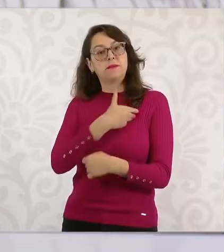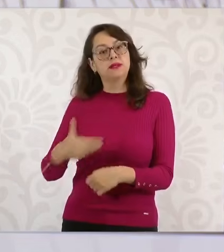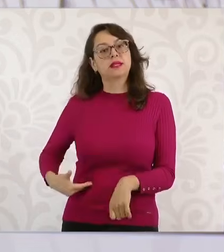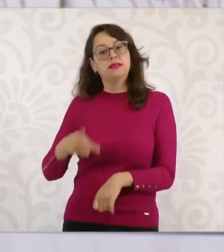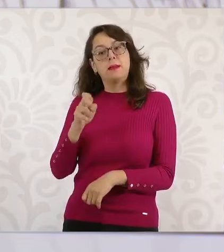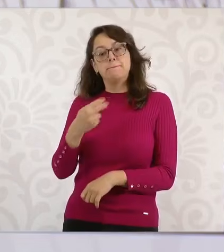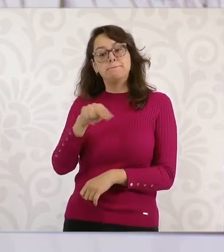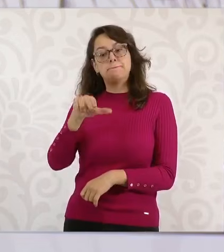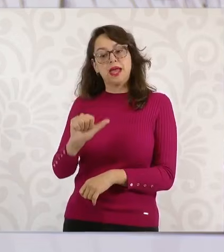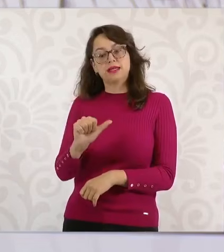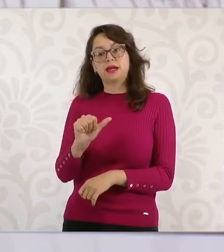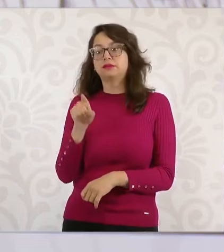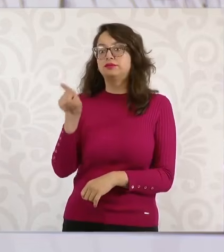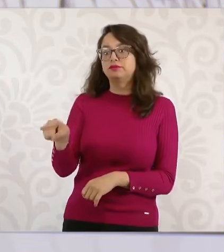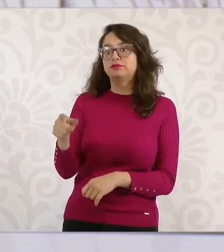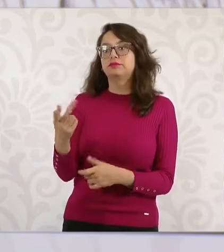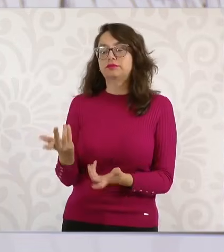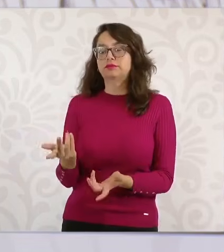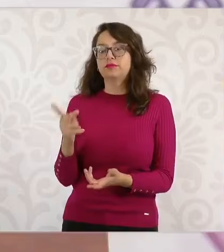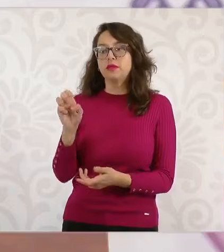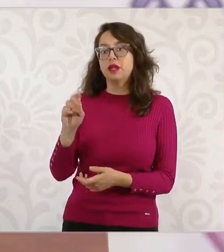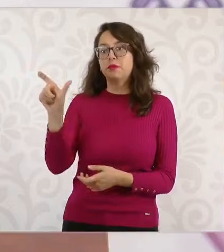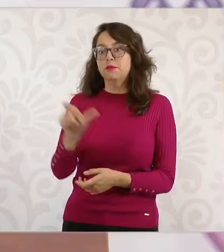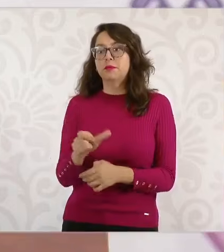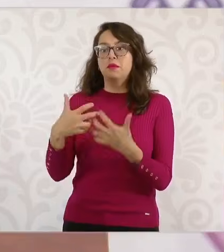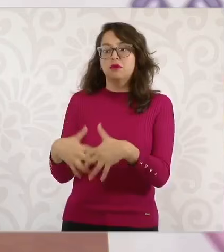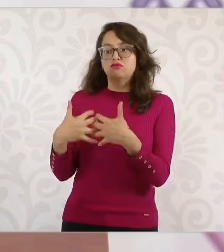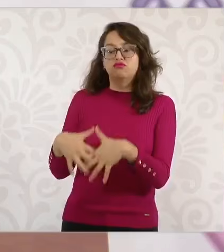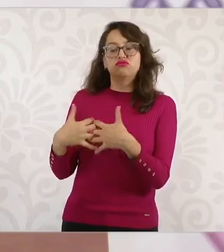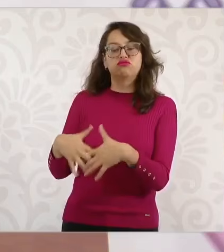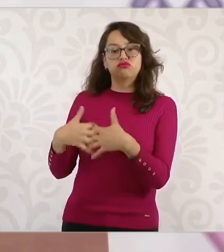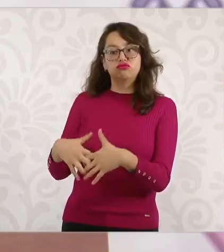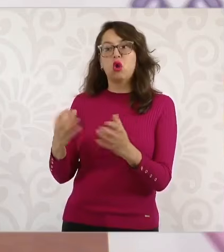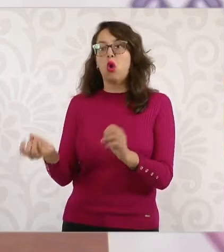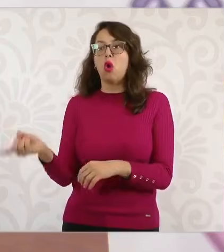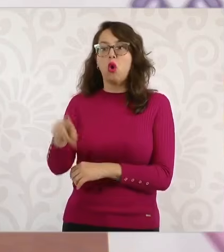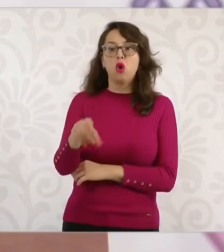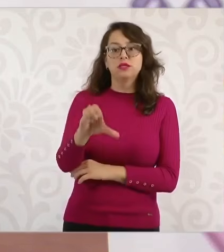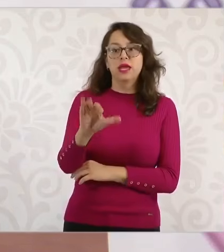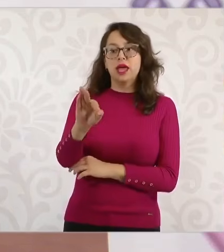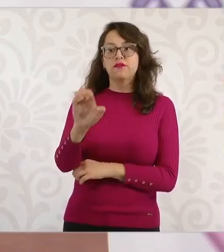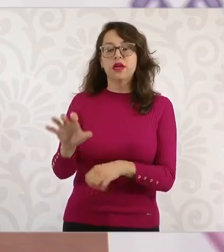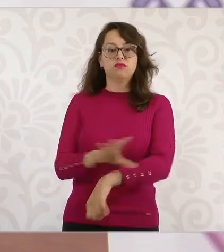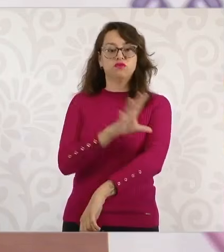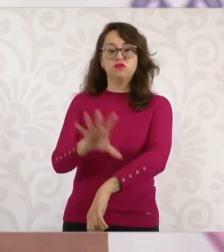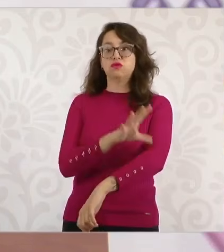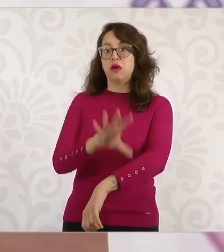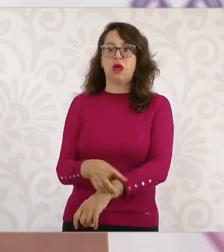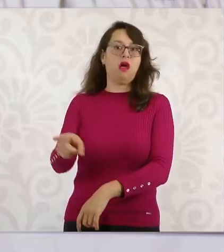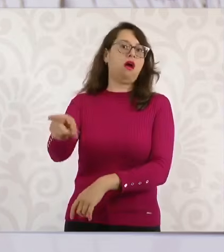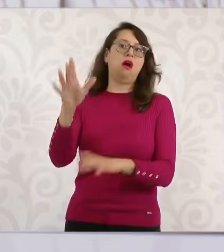Pemex producía más de cierta cantidad o CFE sobre todo, pues se